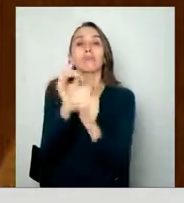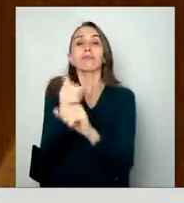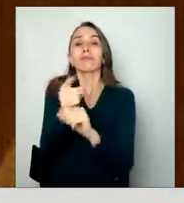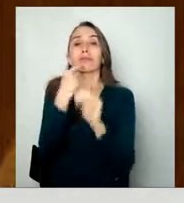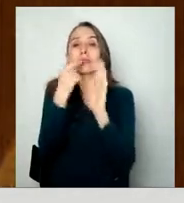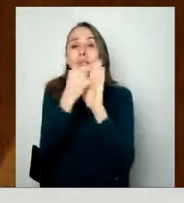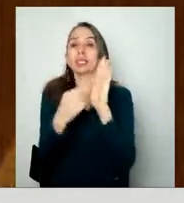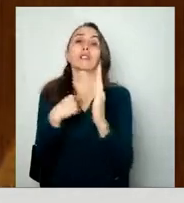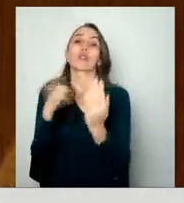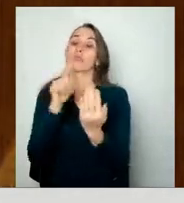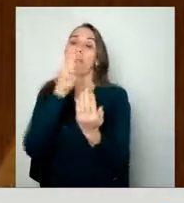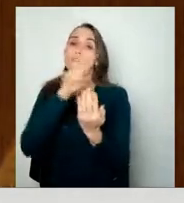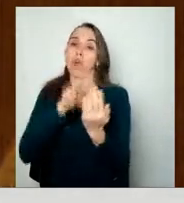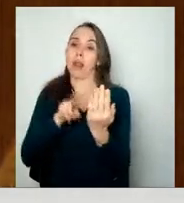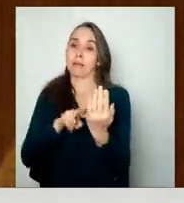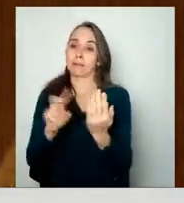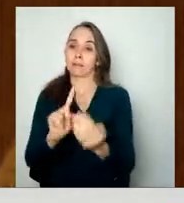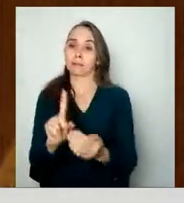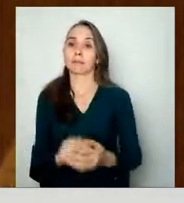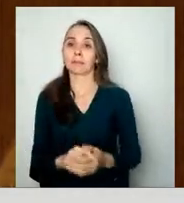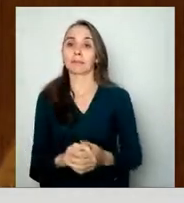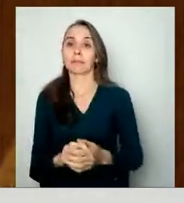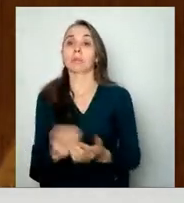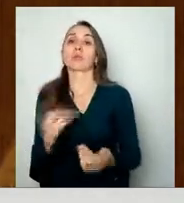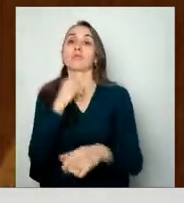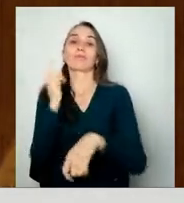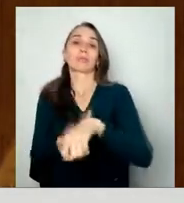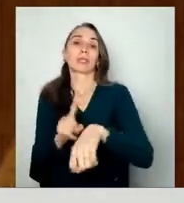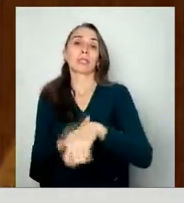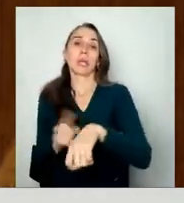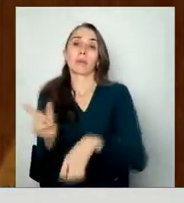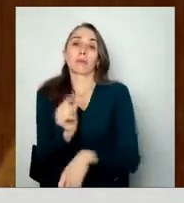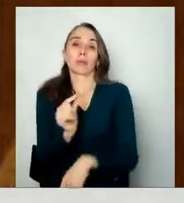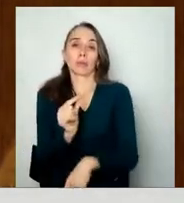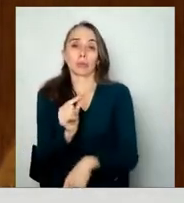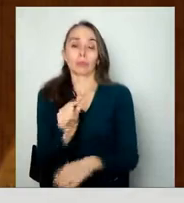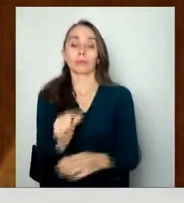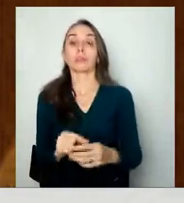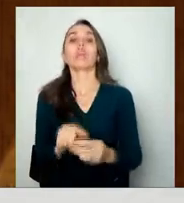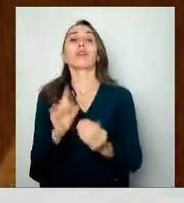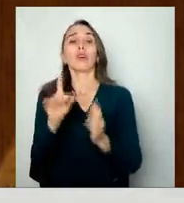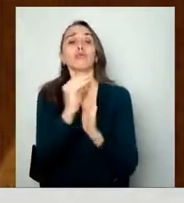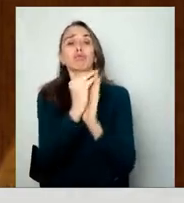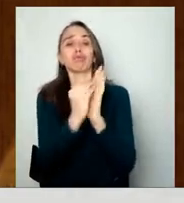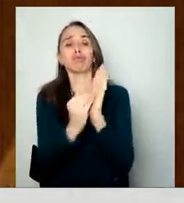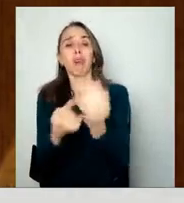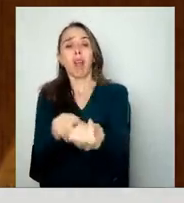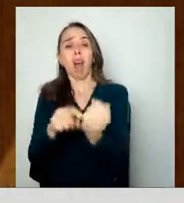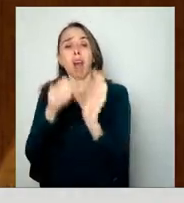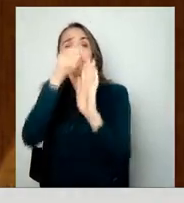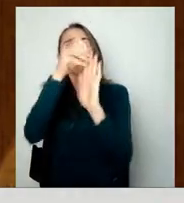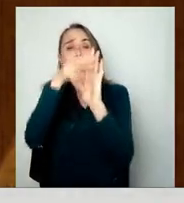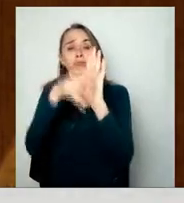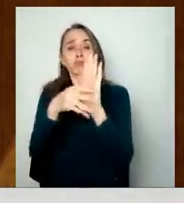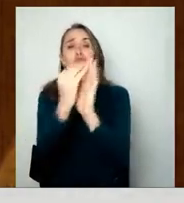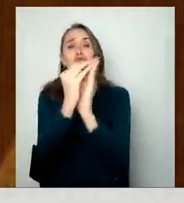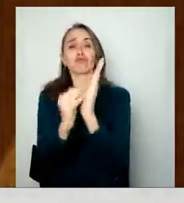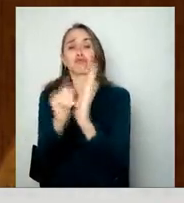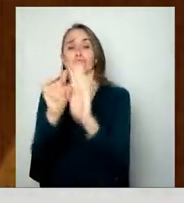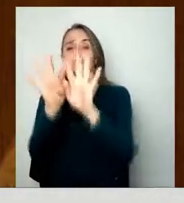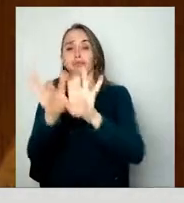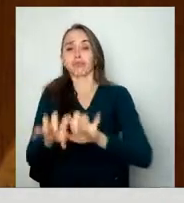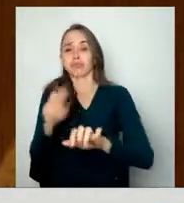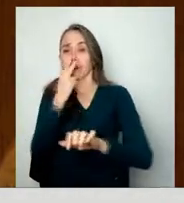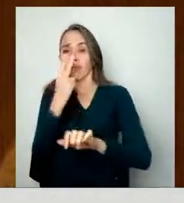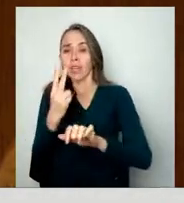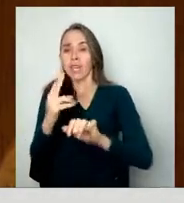referiré en aras del tiempo y por encontrarse ellos latamente explicitados en el informe que mis